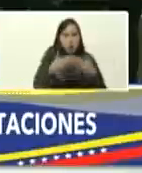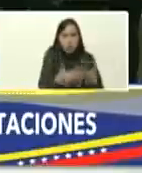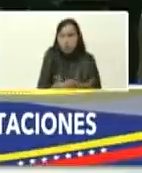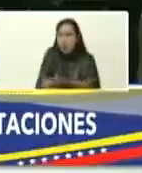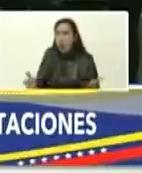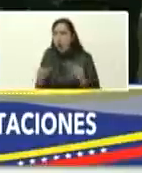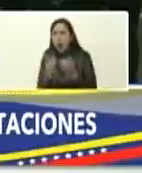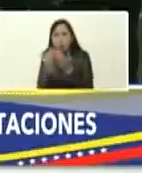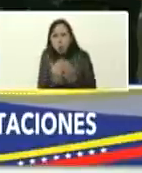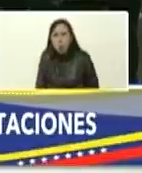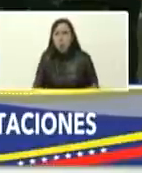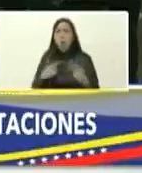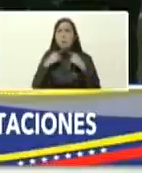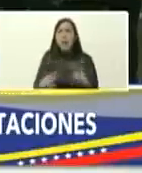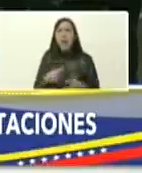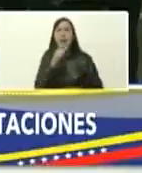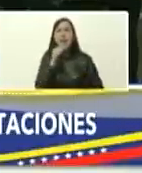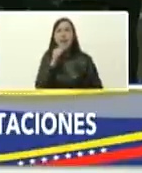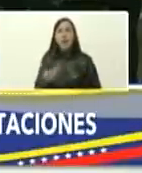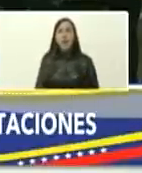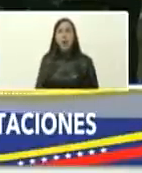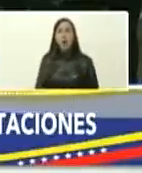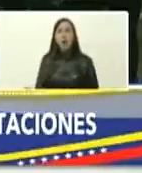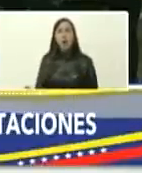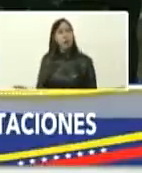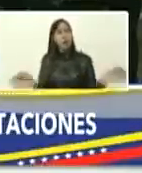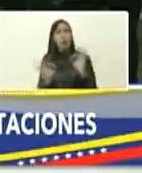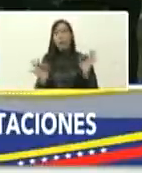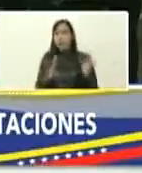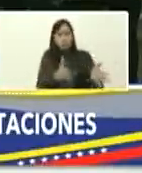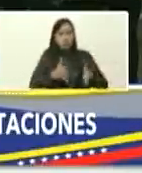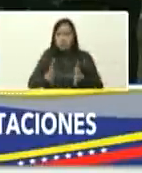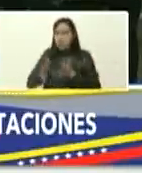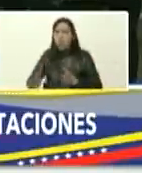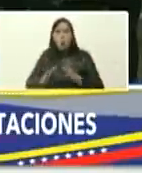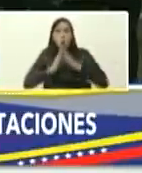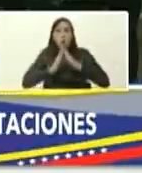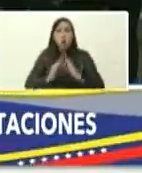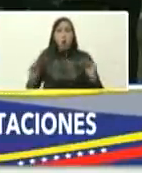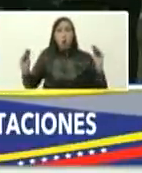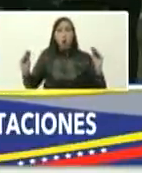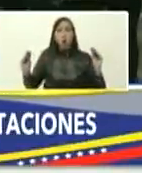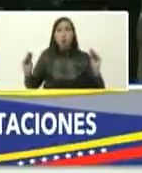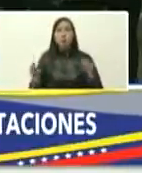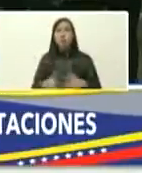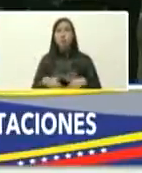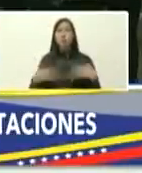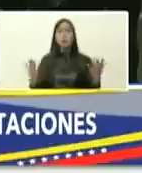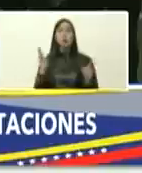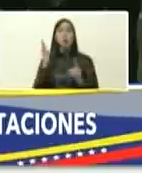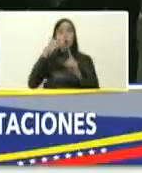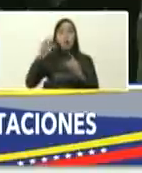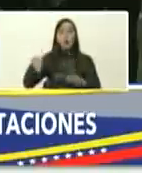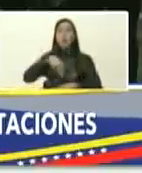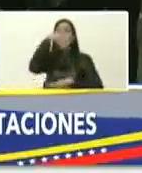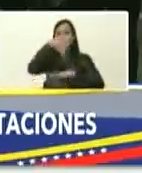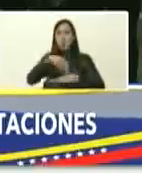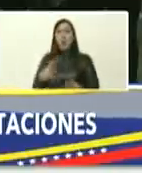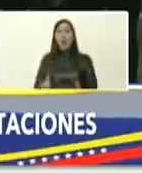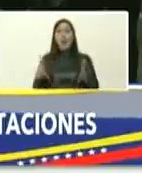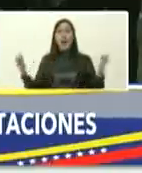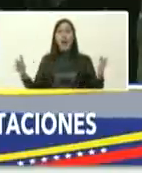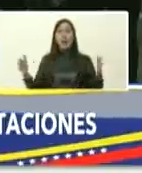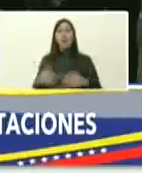pierde? ¿Quién pierde? Nadie. Ganar, ganar. Son grandes objetivos nacionales. Y